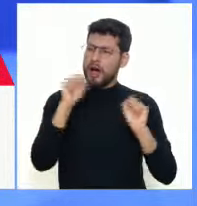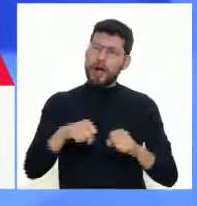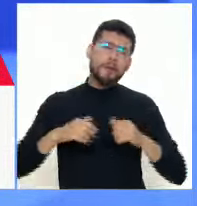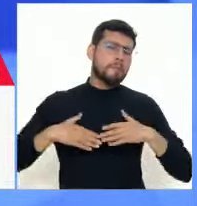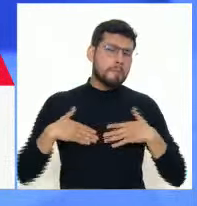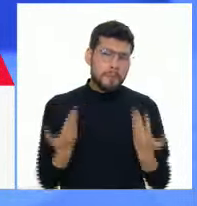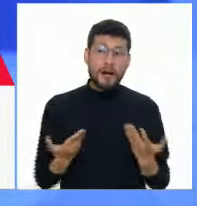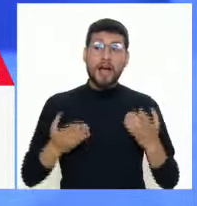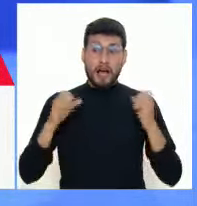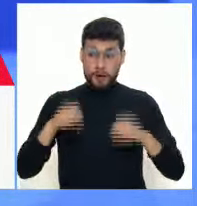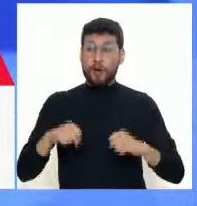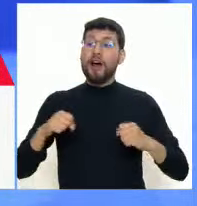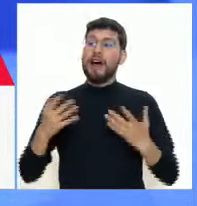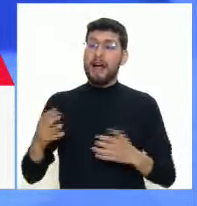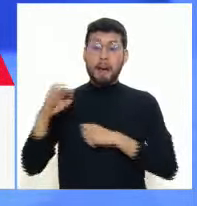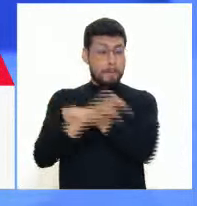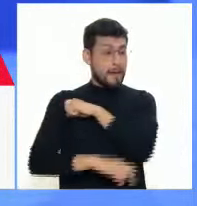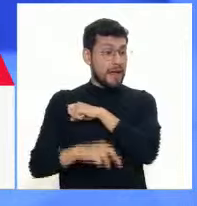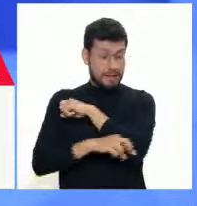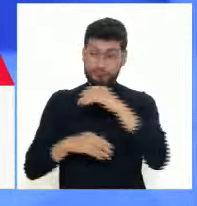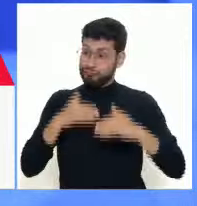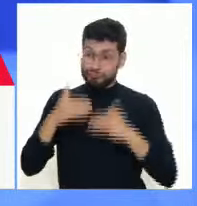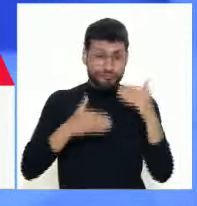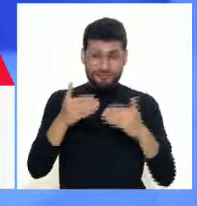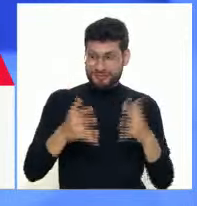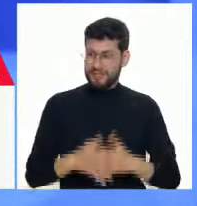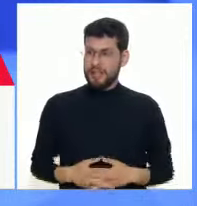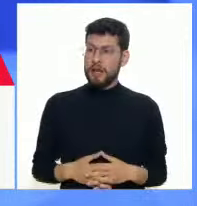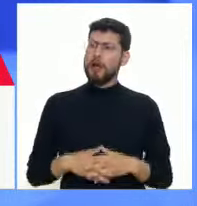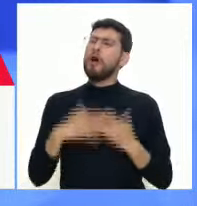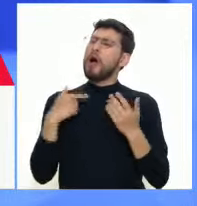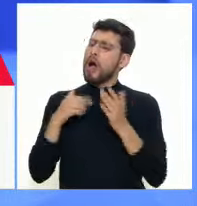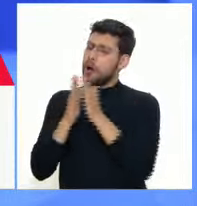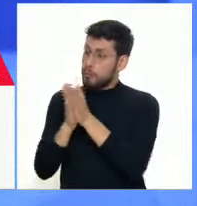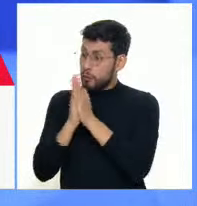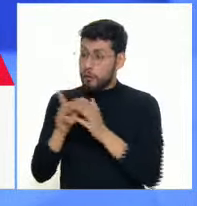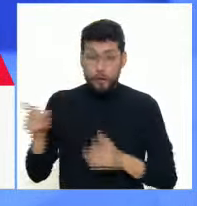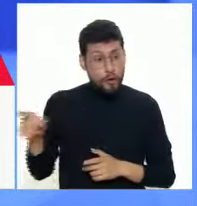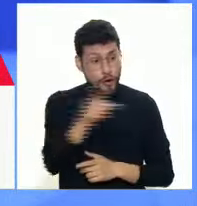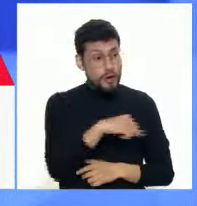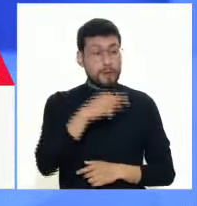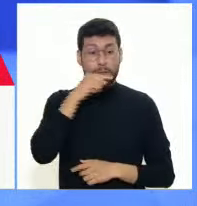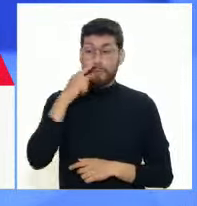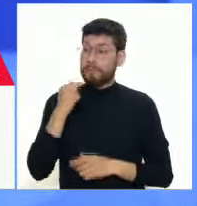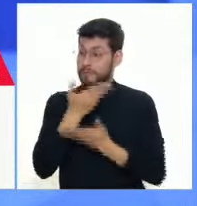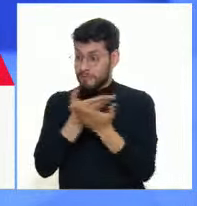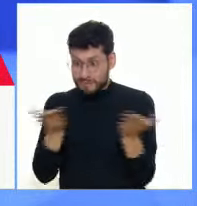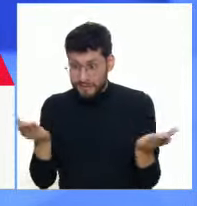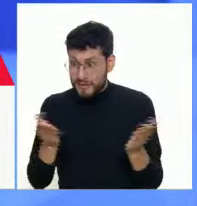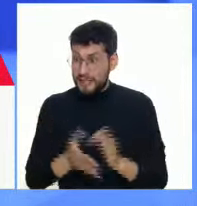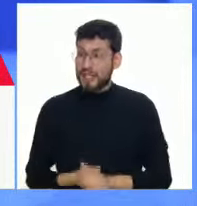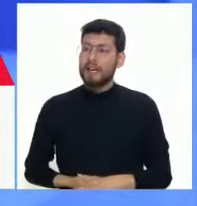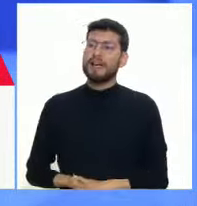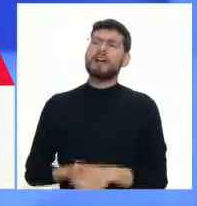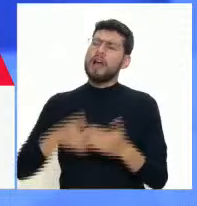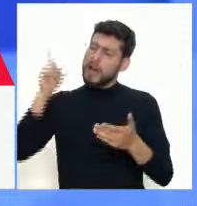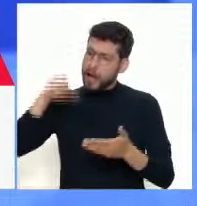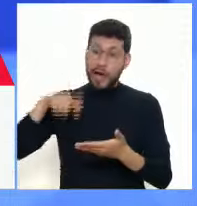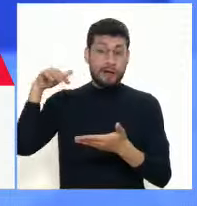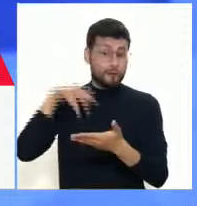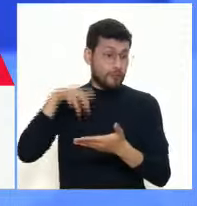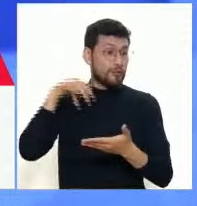que podamos sacar a nuestra patria adelante. Solo les pido a ustedes, niñas, niños,